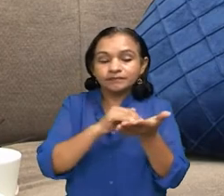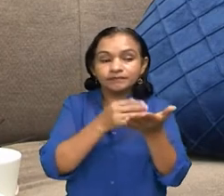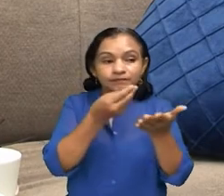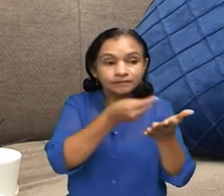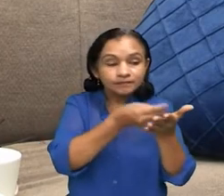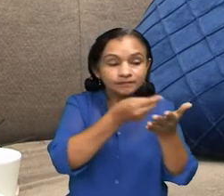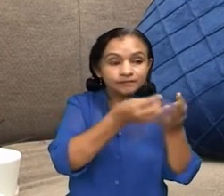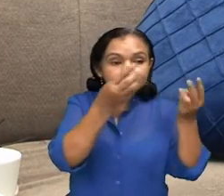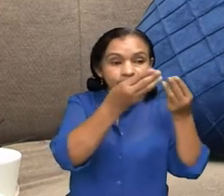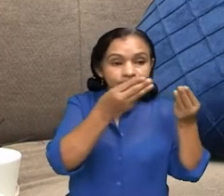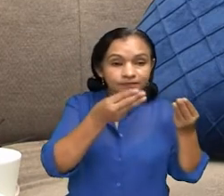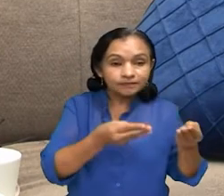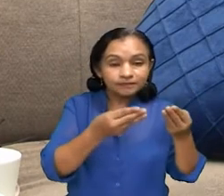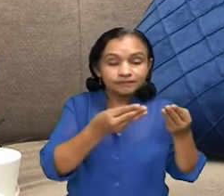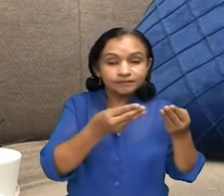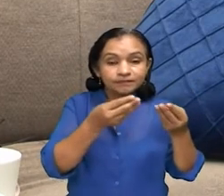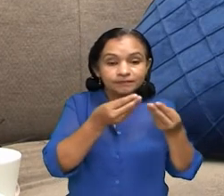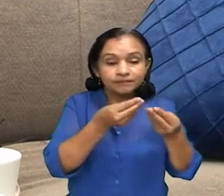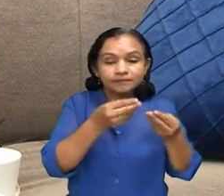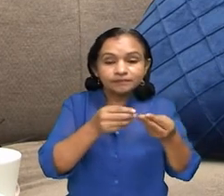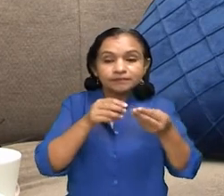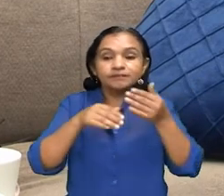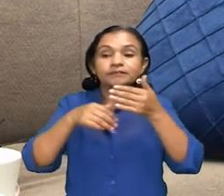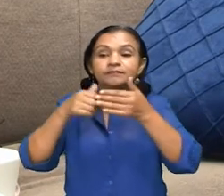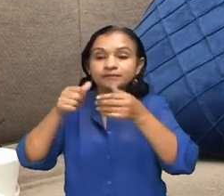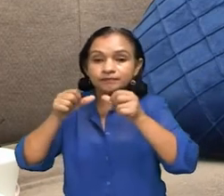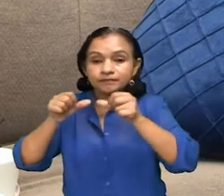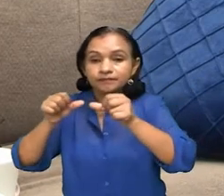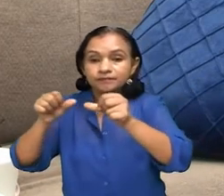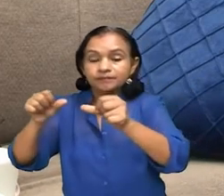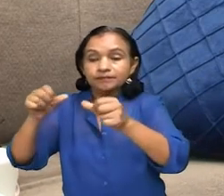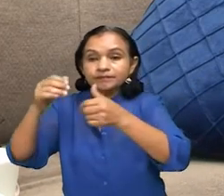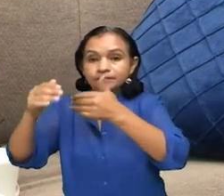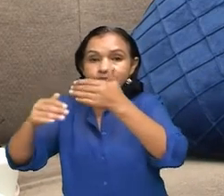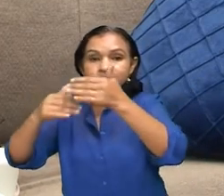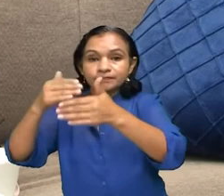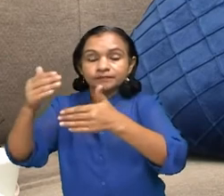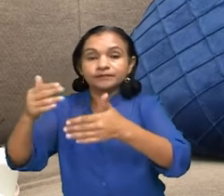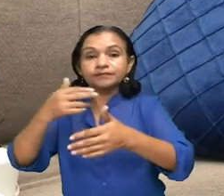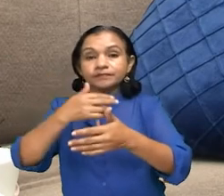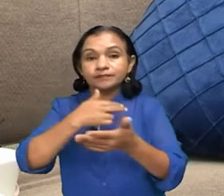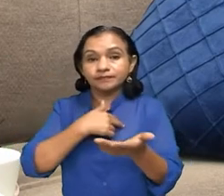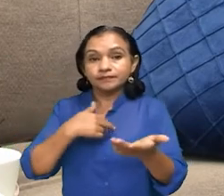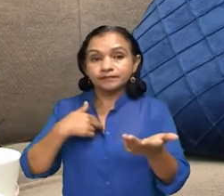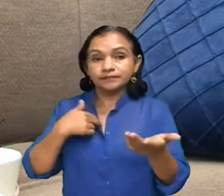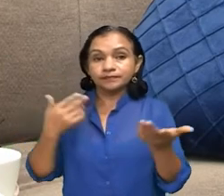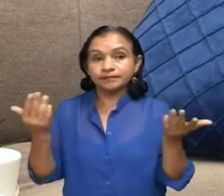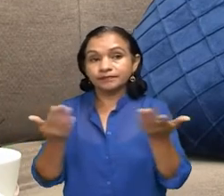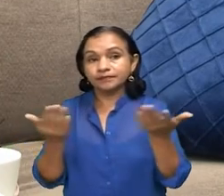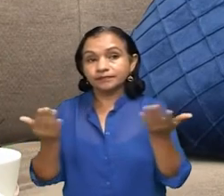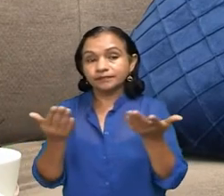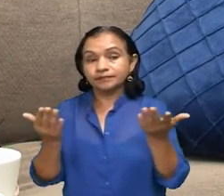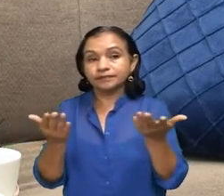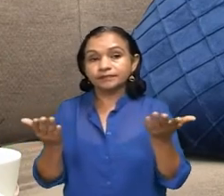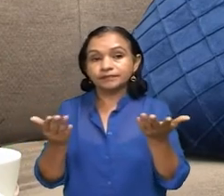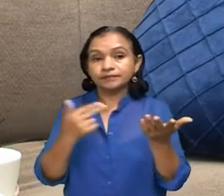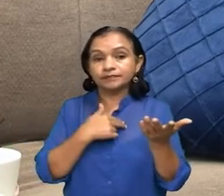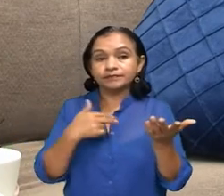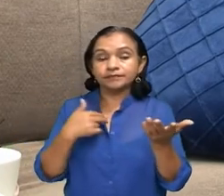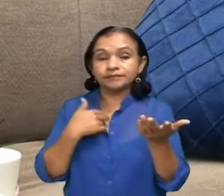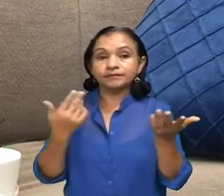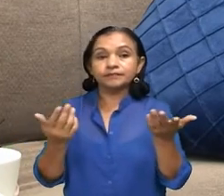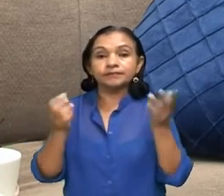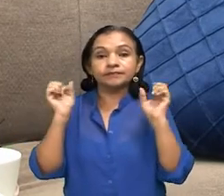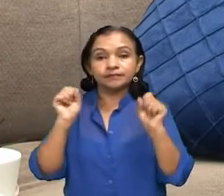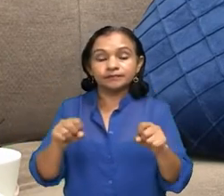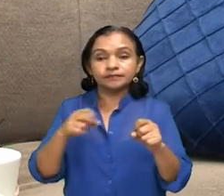mis productos, mis ganancias y mis utilidades para yo ir teniendo base, ¿verdad?, como un capital para